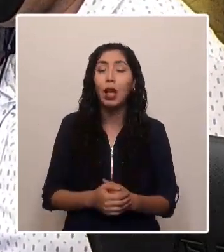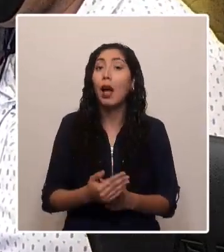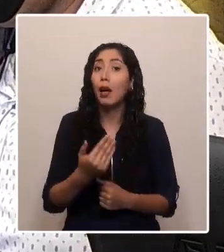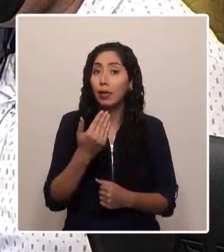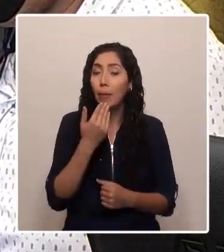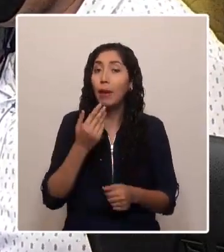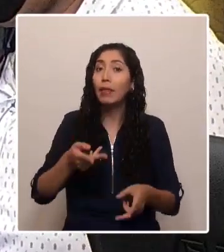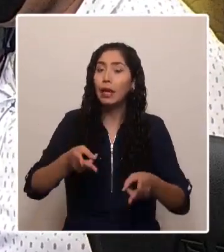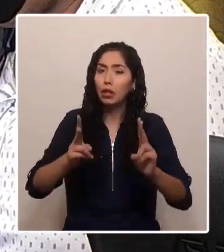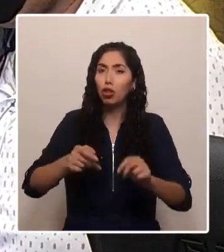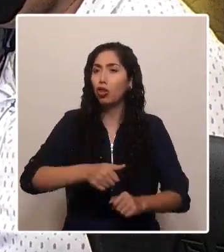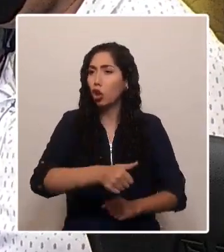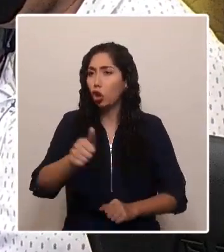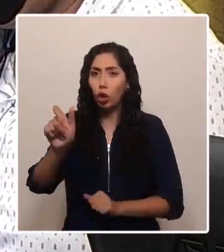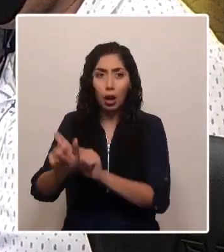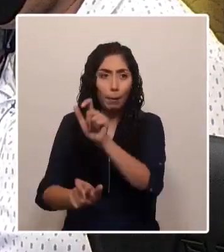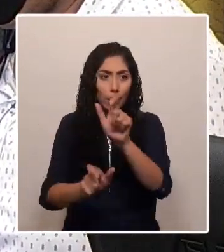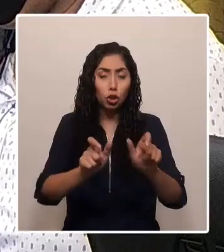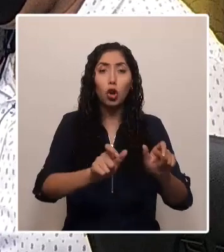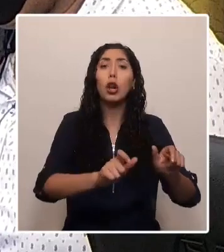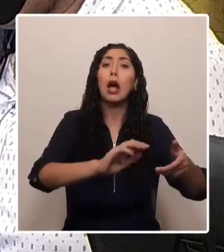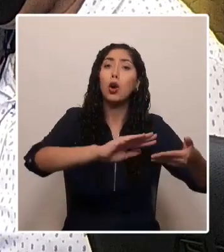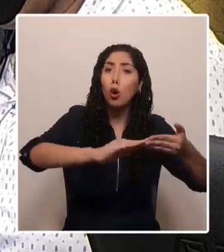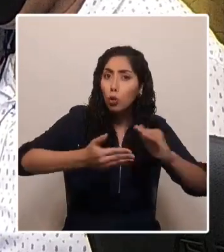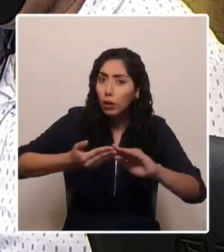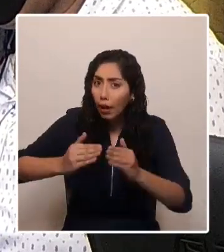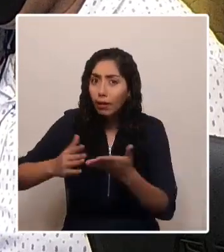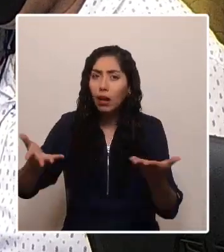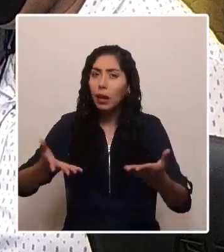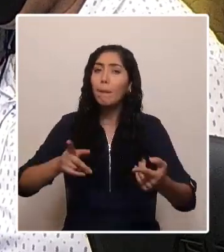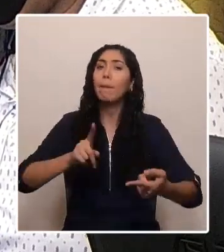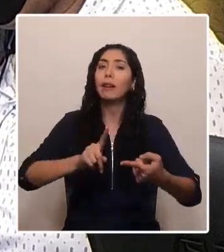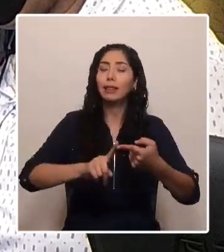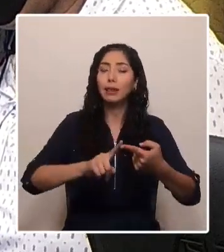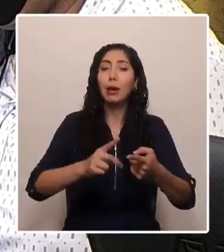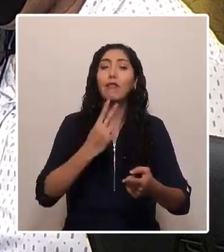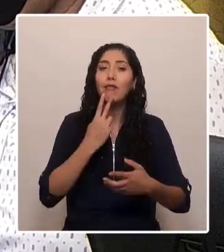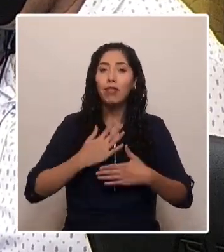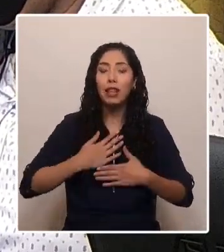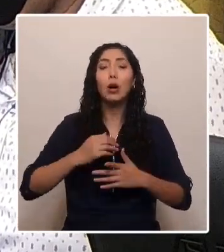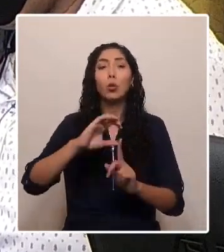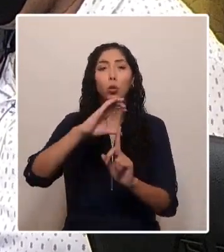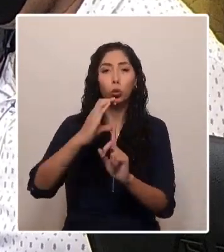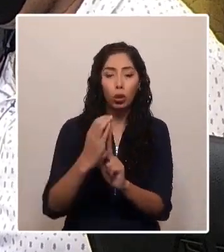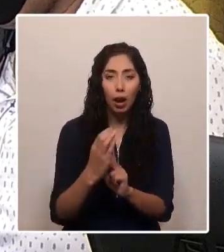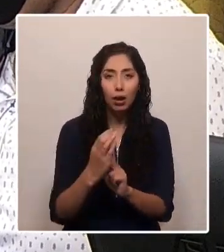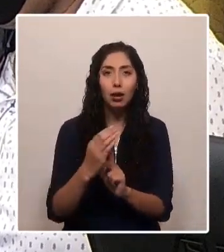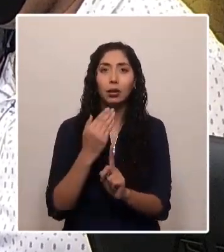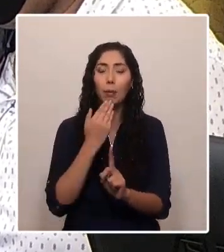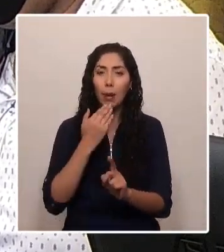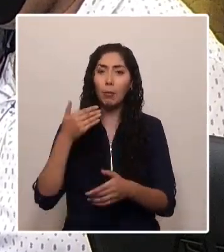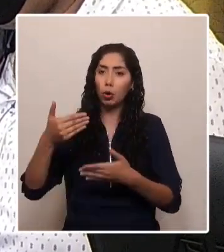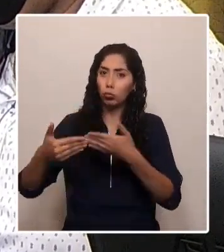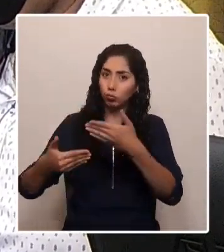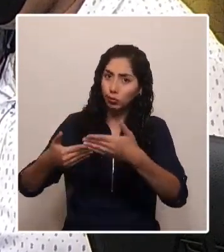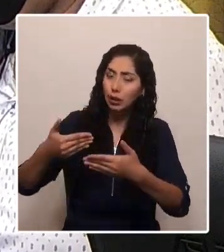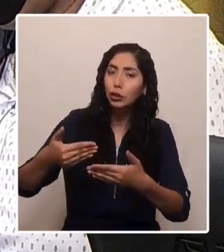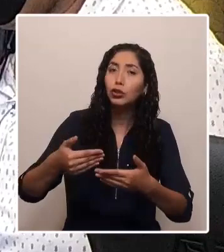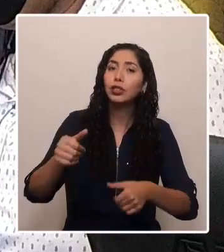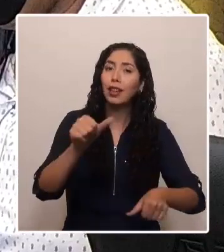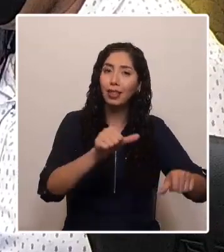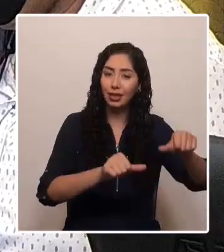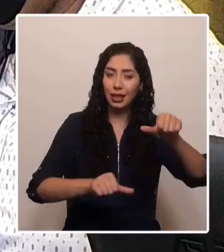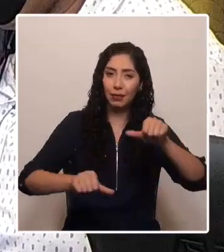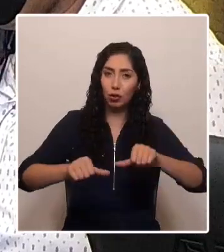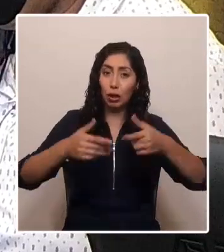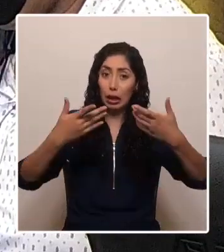derecho de todas las personas y comunidades a participar en la vida cultural y el goce de los progresos científicos, que son ampliamente